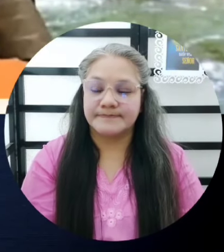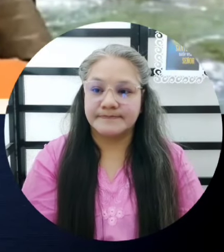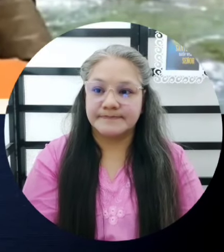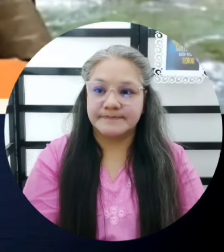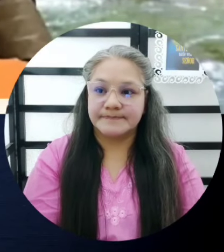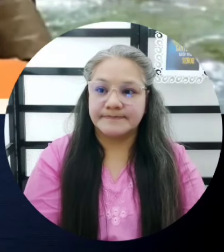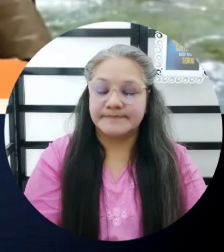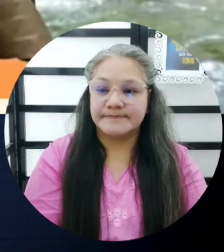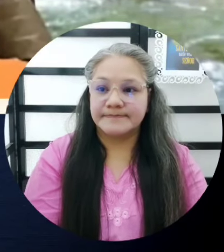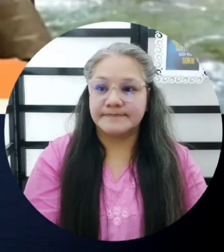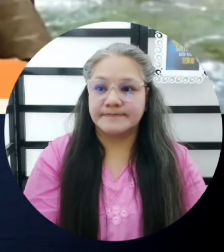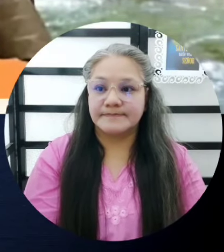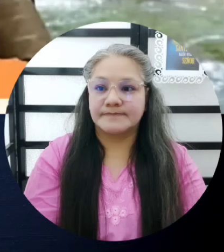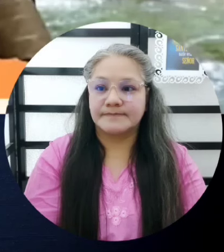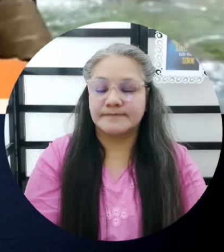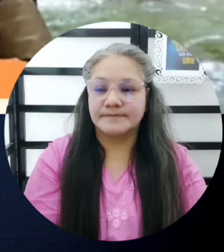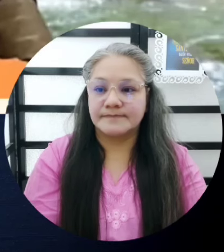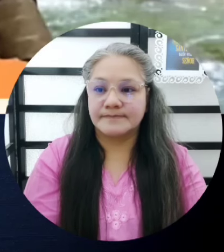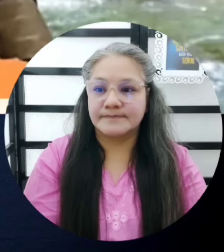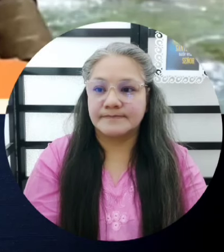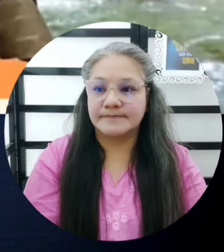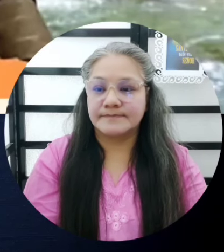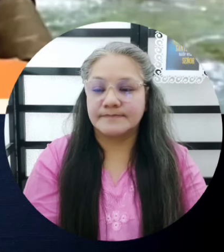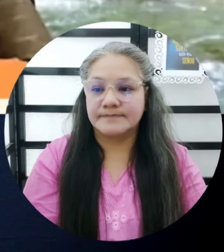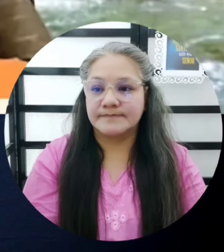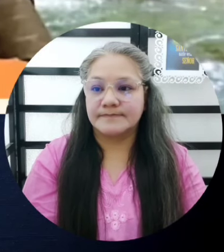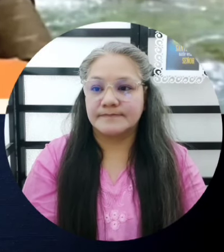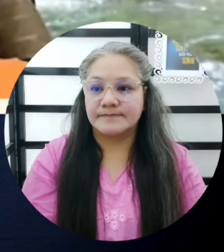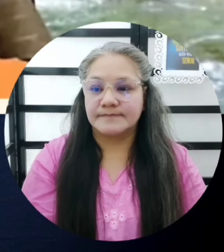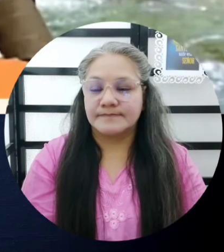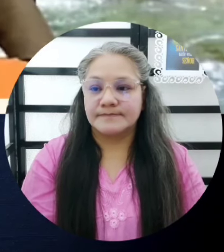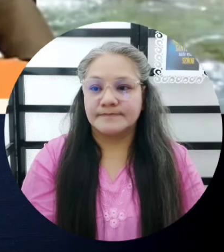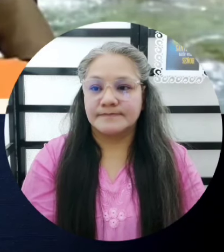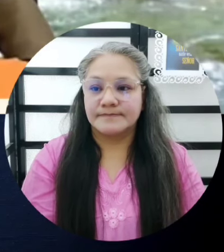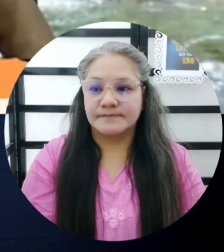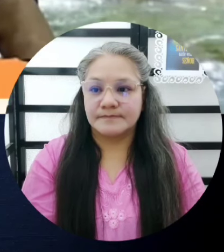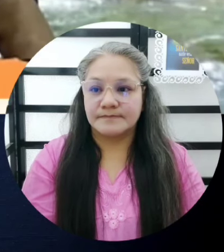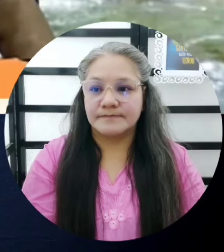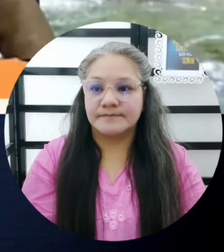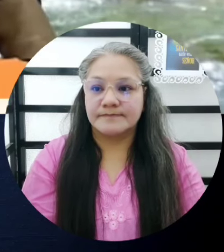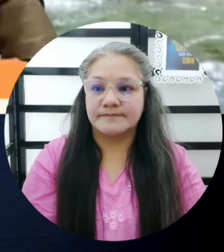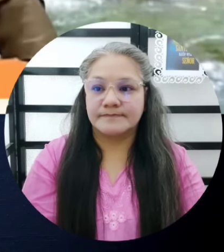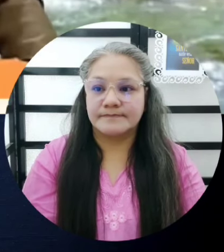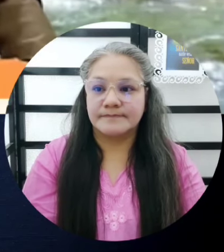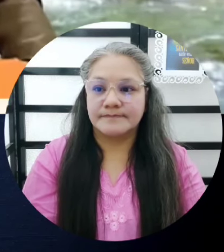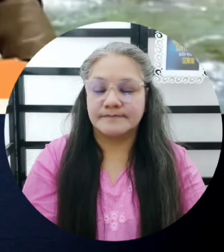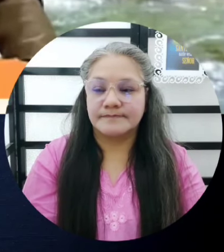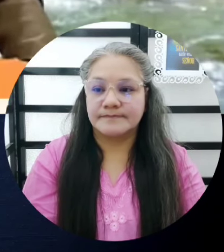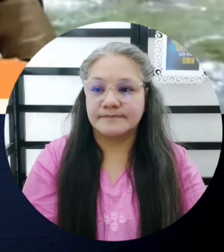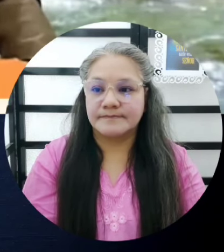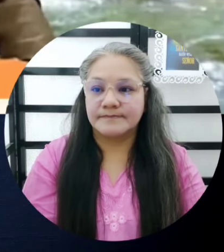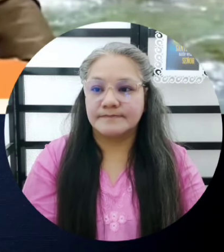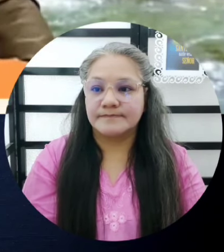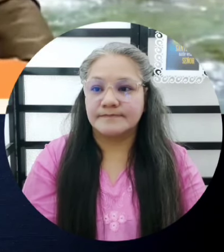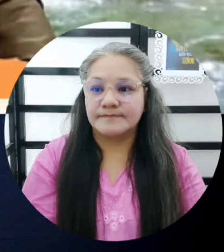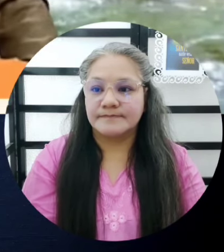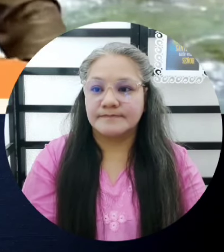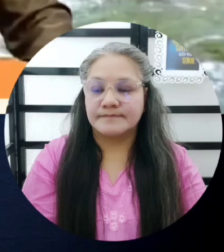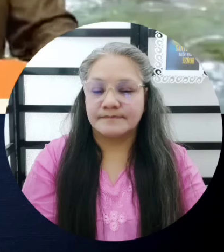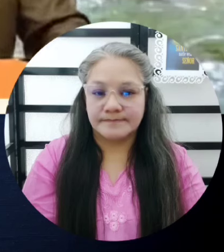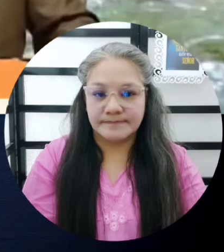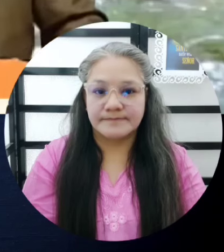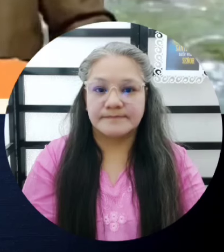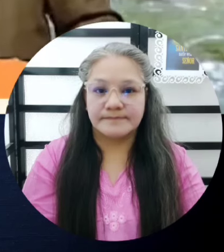hija obediente agrada a Dios también, no solo a sus padres. El hijo que obedece a sus